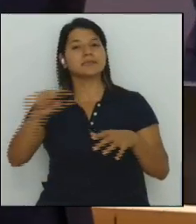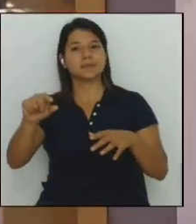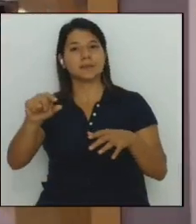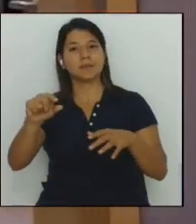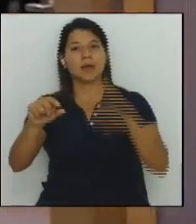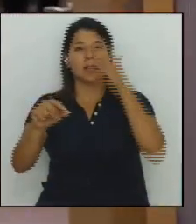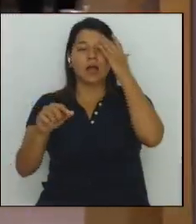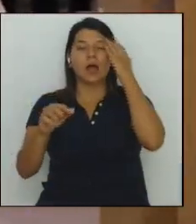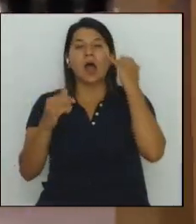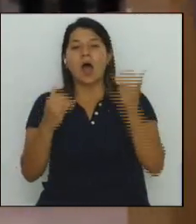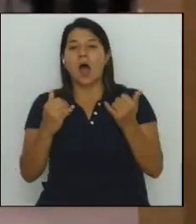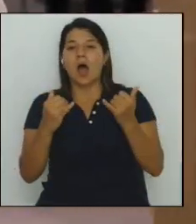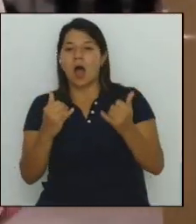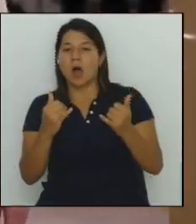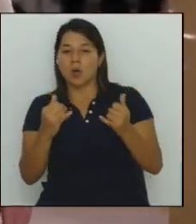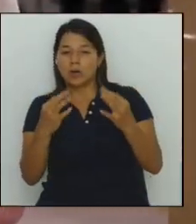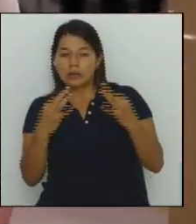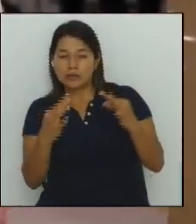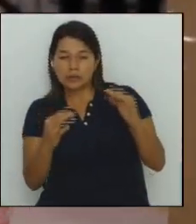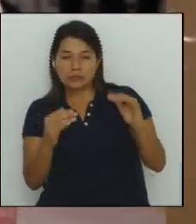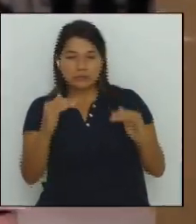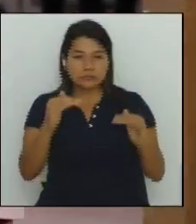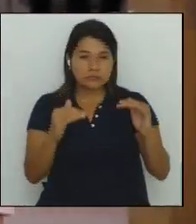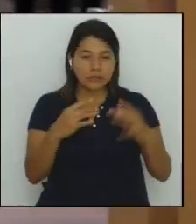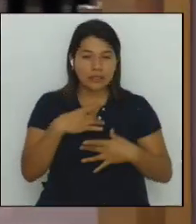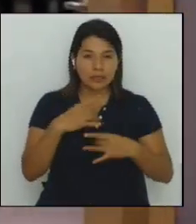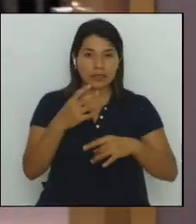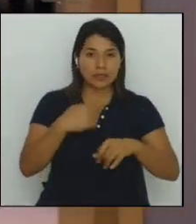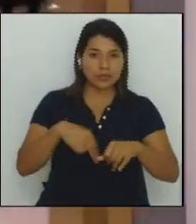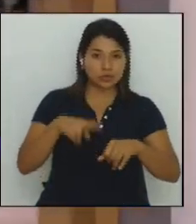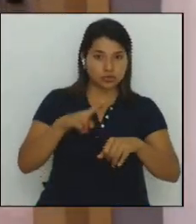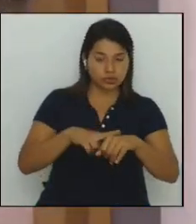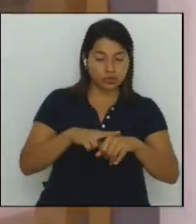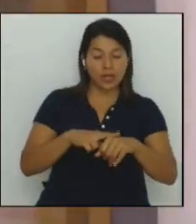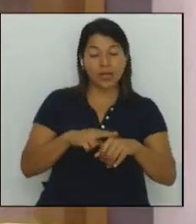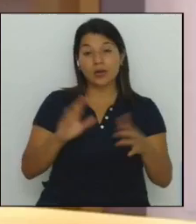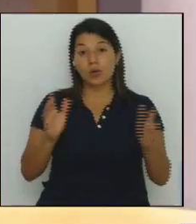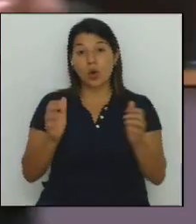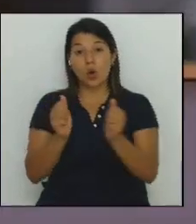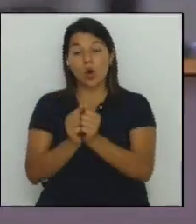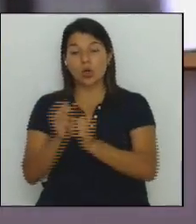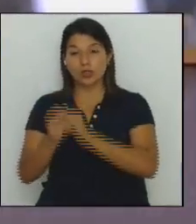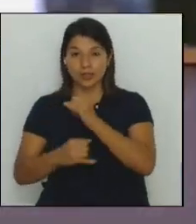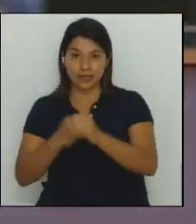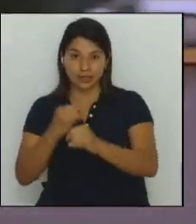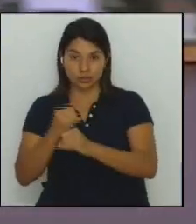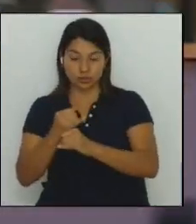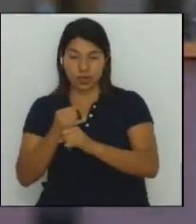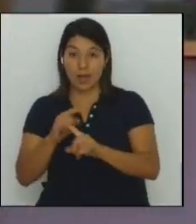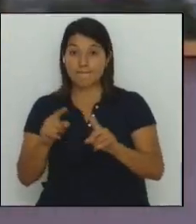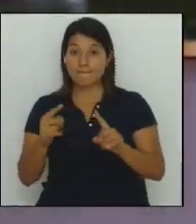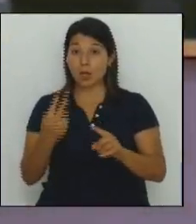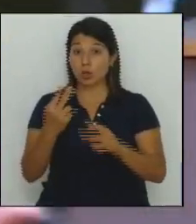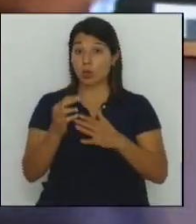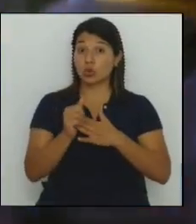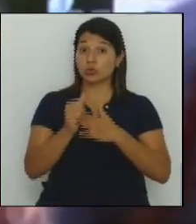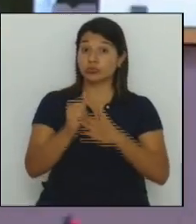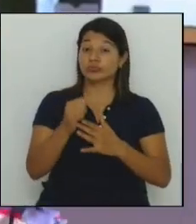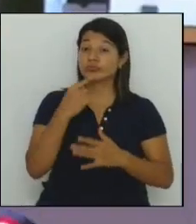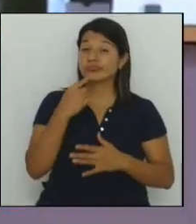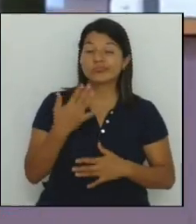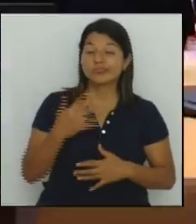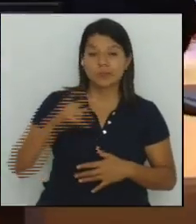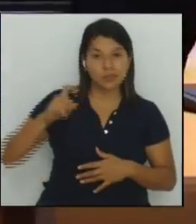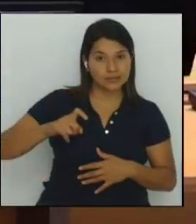equilibrar los intereses nacionales en cuestiones internacionales. Pero los dos líderes han insistido en la necesidad de que los 27 refuercen